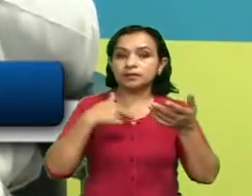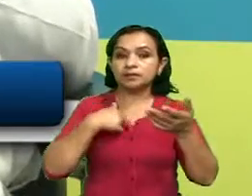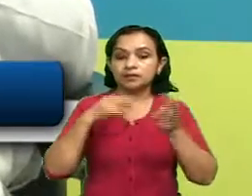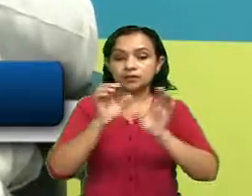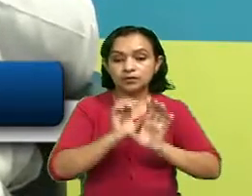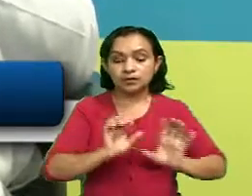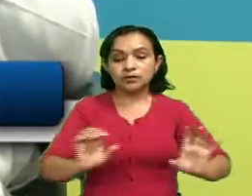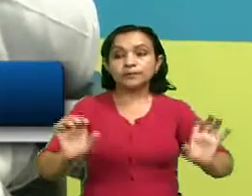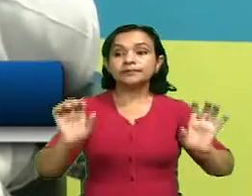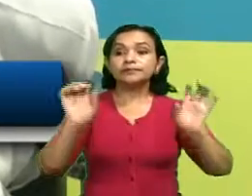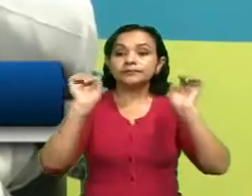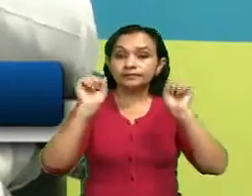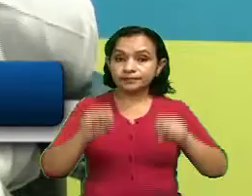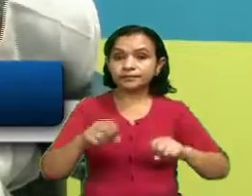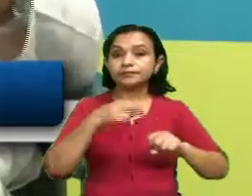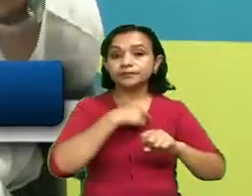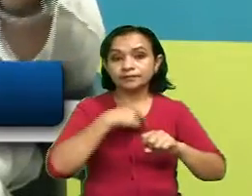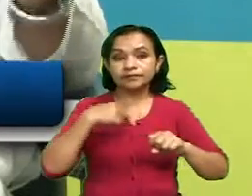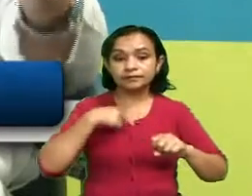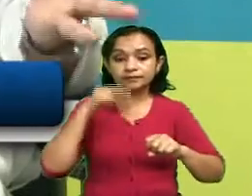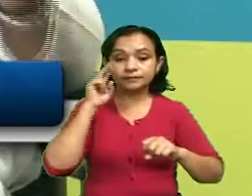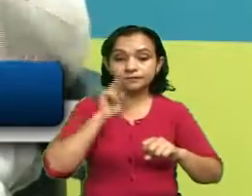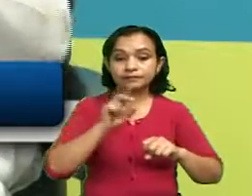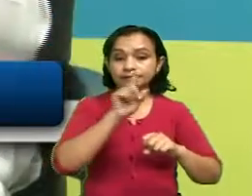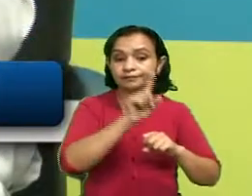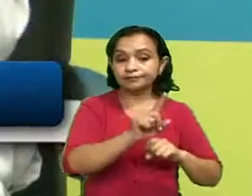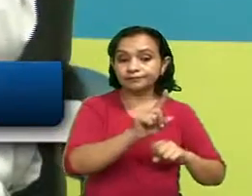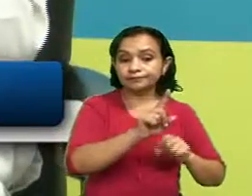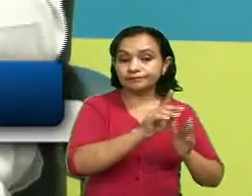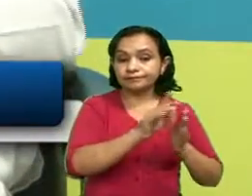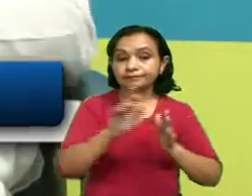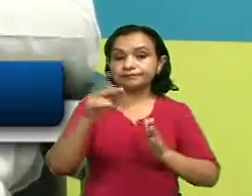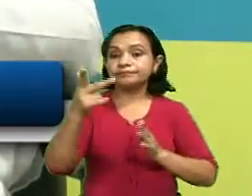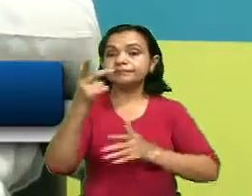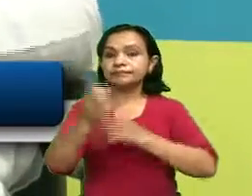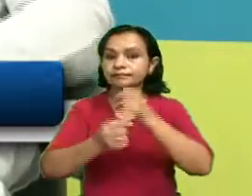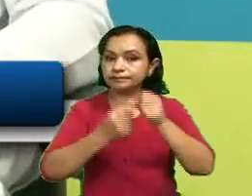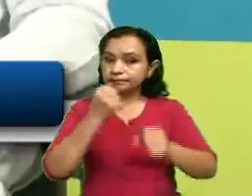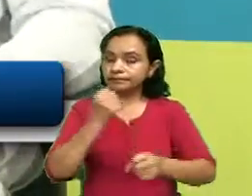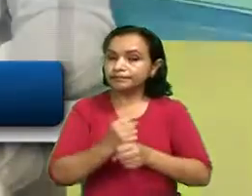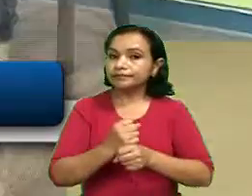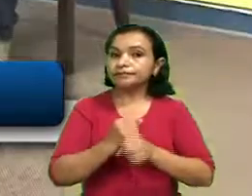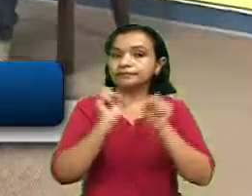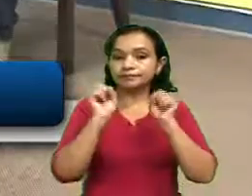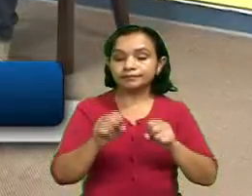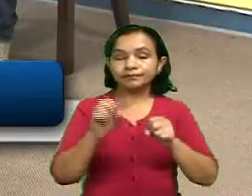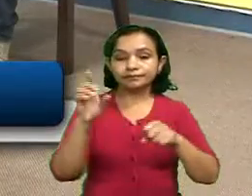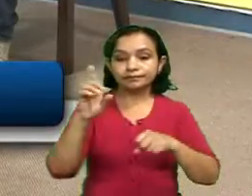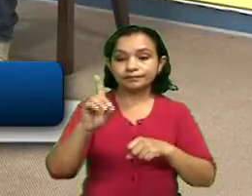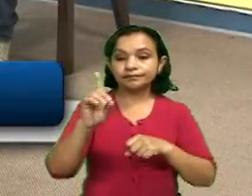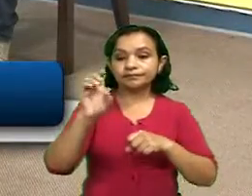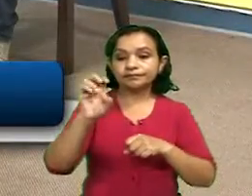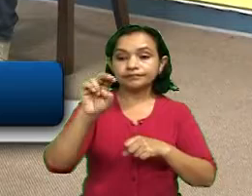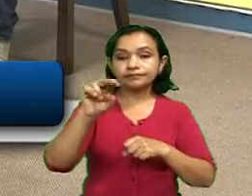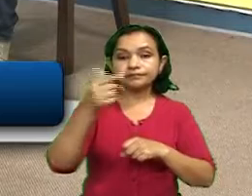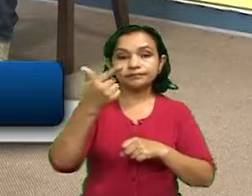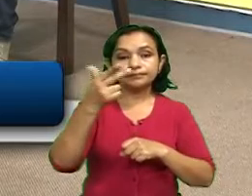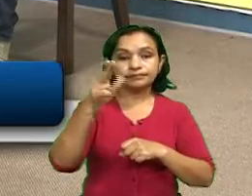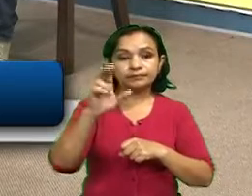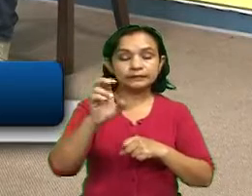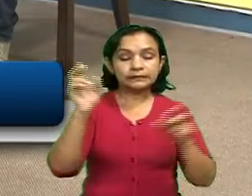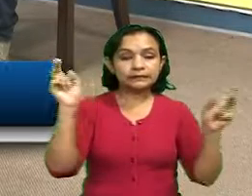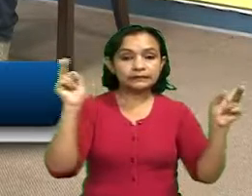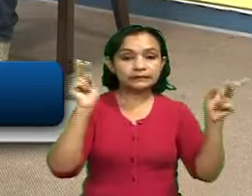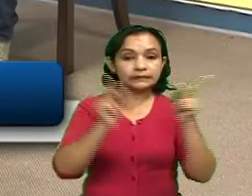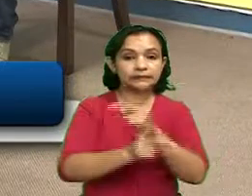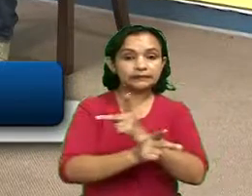niño, principalmente en niños, hemos notado en niños de 1 a 8 años de edad. Entonces, ¿quiere decir que el dengue es más